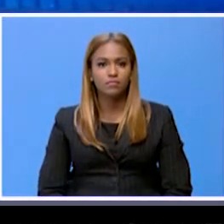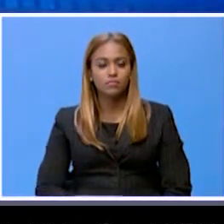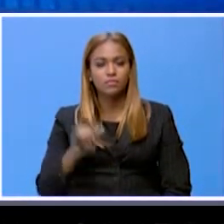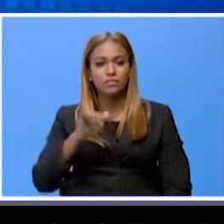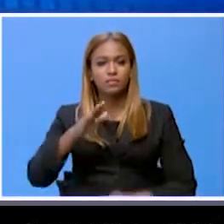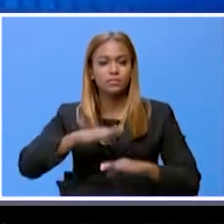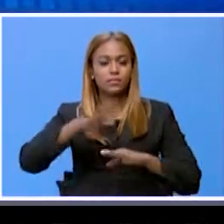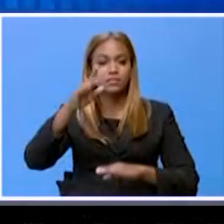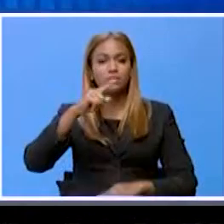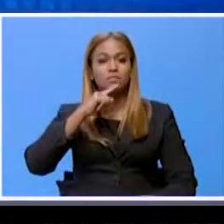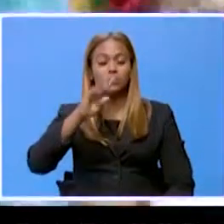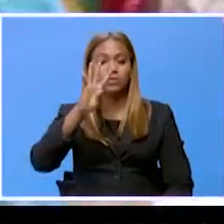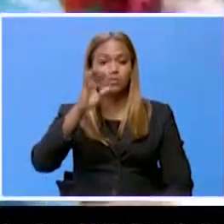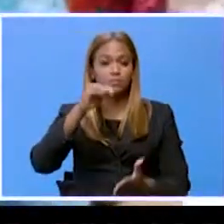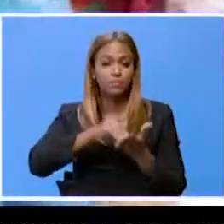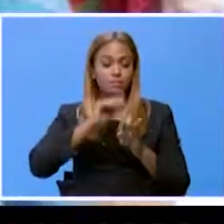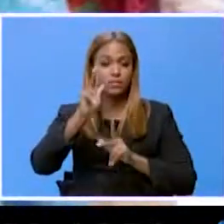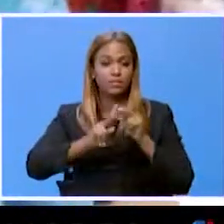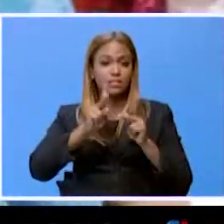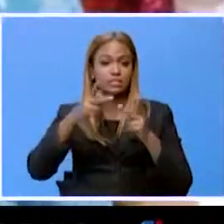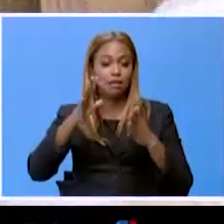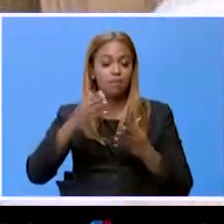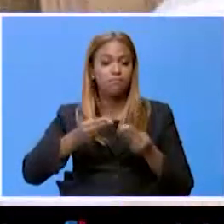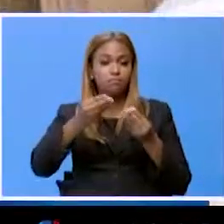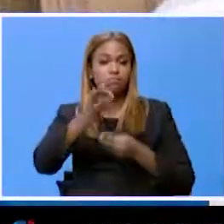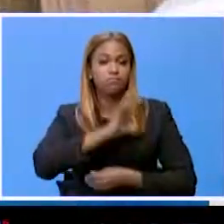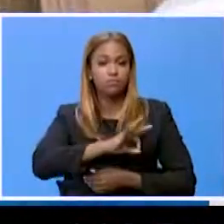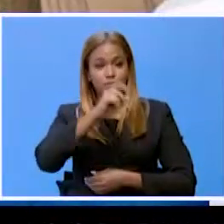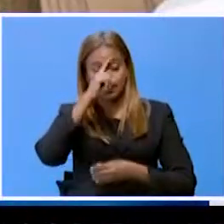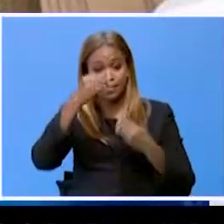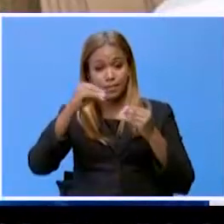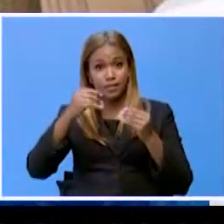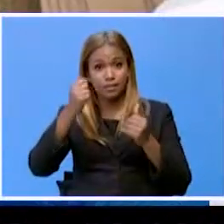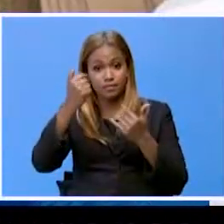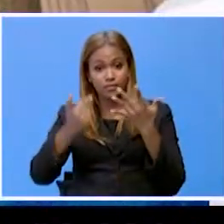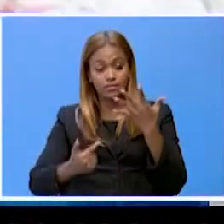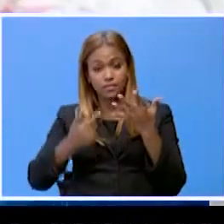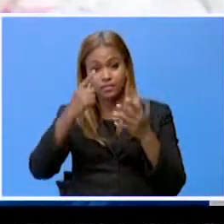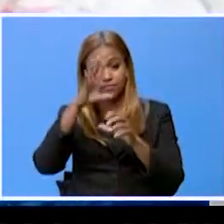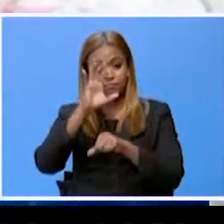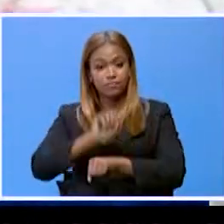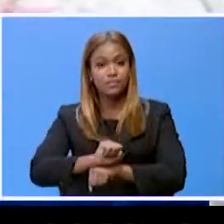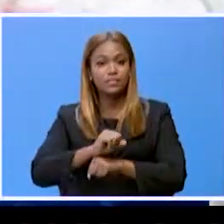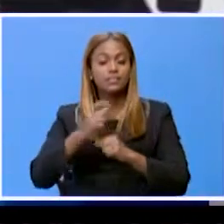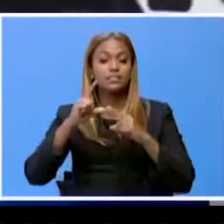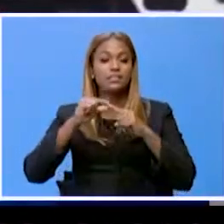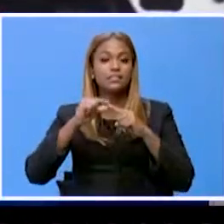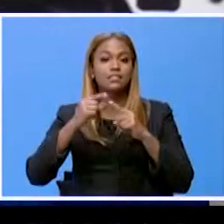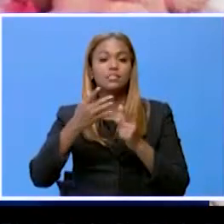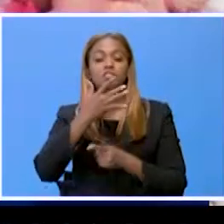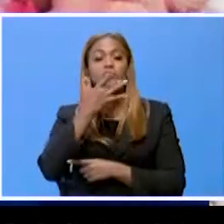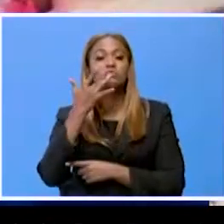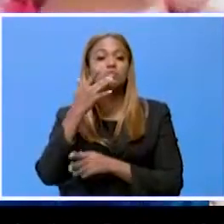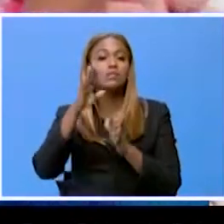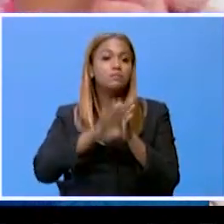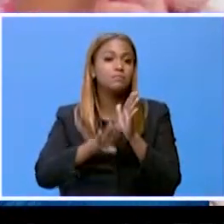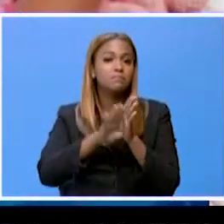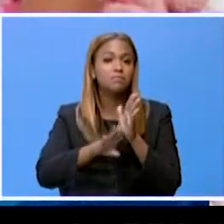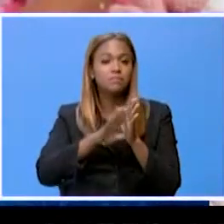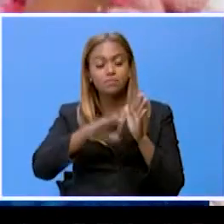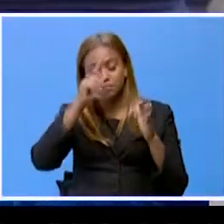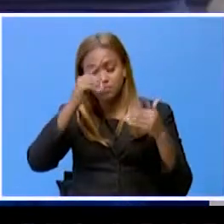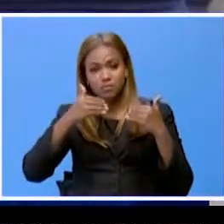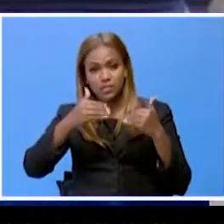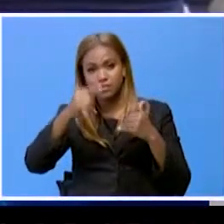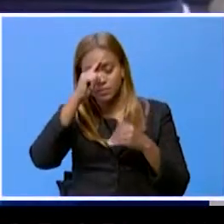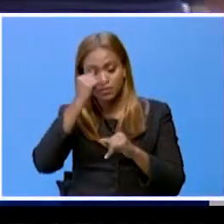Señores, y más de 40 mil personas fueron beneficiadas con la venta de combos de las tradicionales habichuelas con dulce a bajos costos